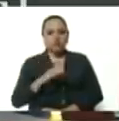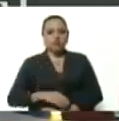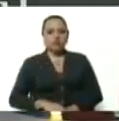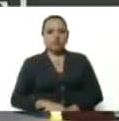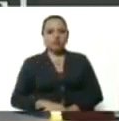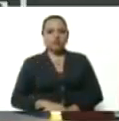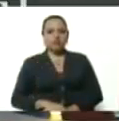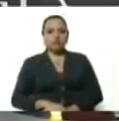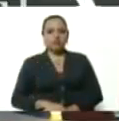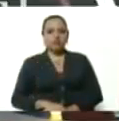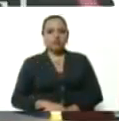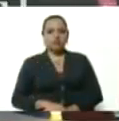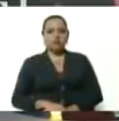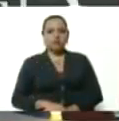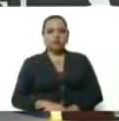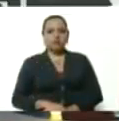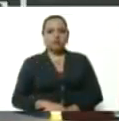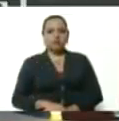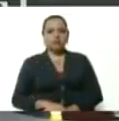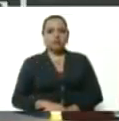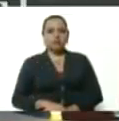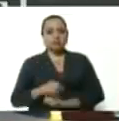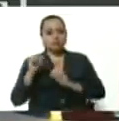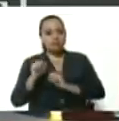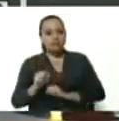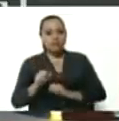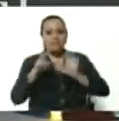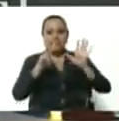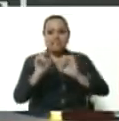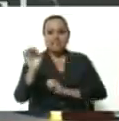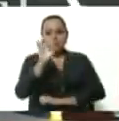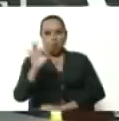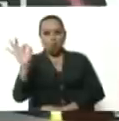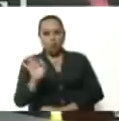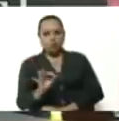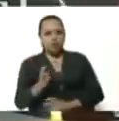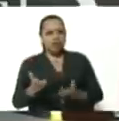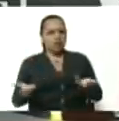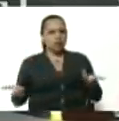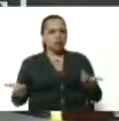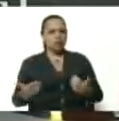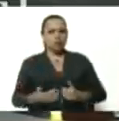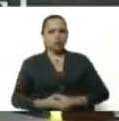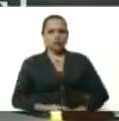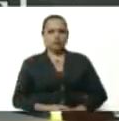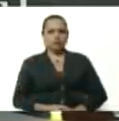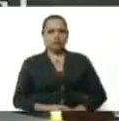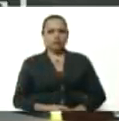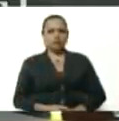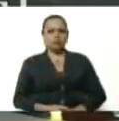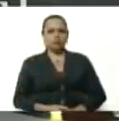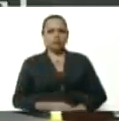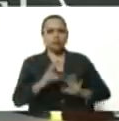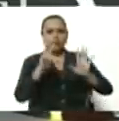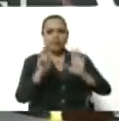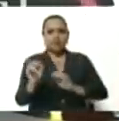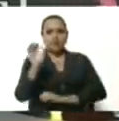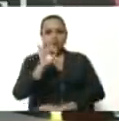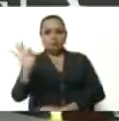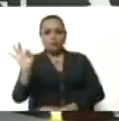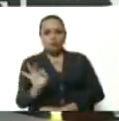colombianos. ¿Ah? Así es. El 70% de... Claro,